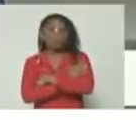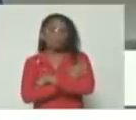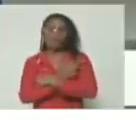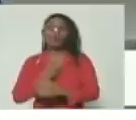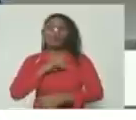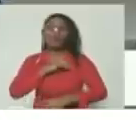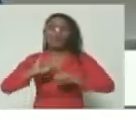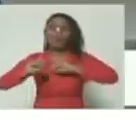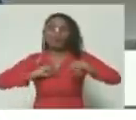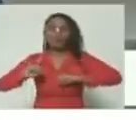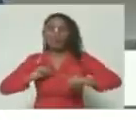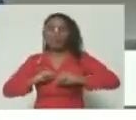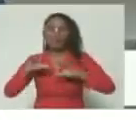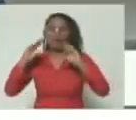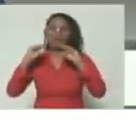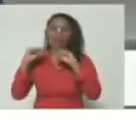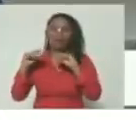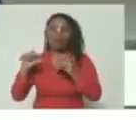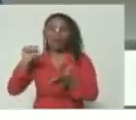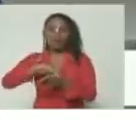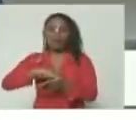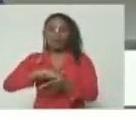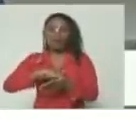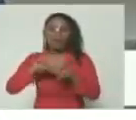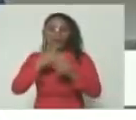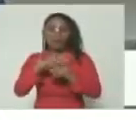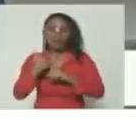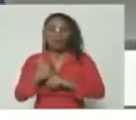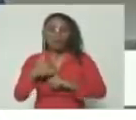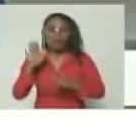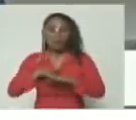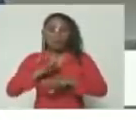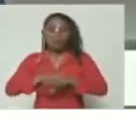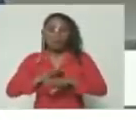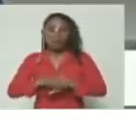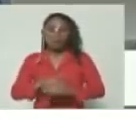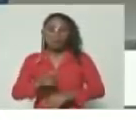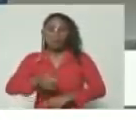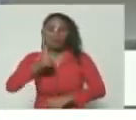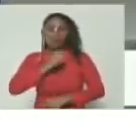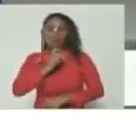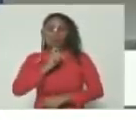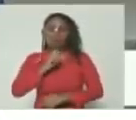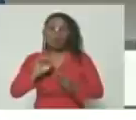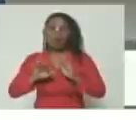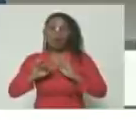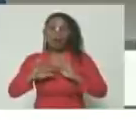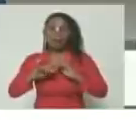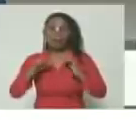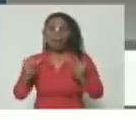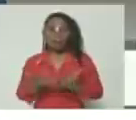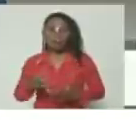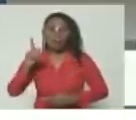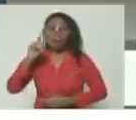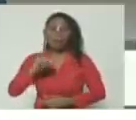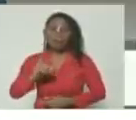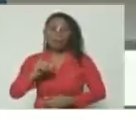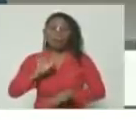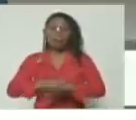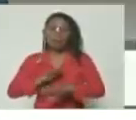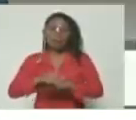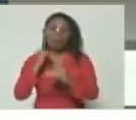movemos, hablamos, en medio de las circunstancias más adversas. Con la pandemia sucedió lo mismo.